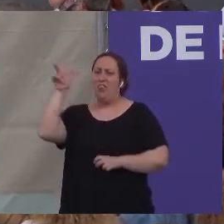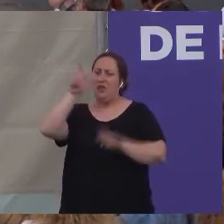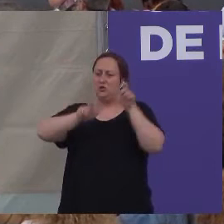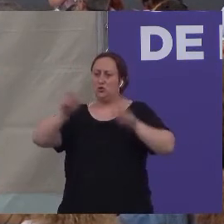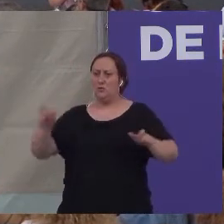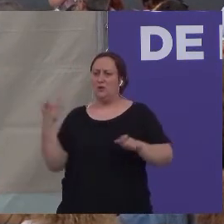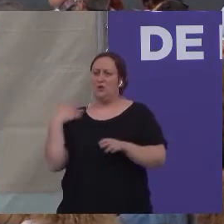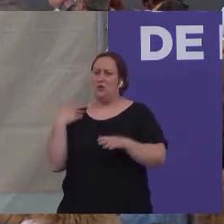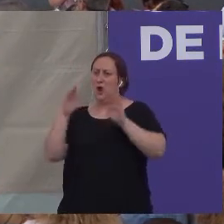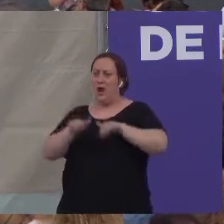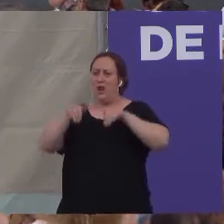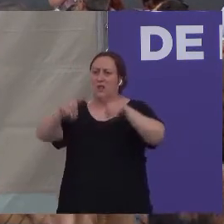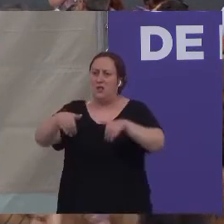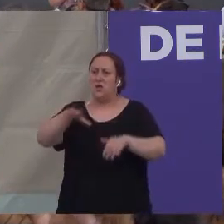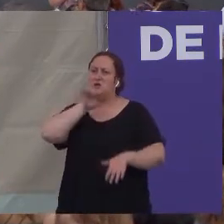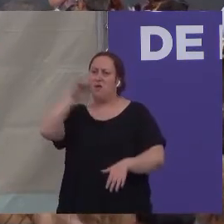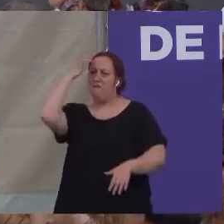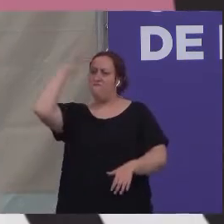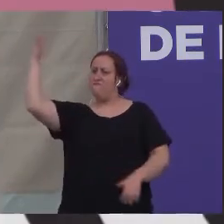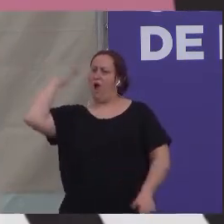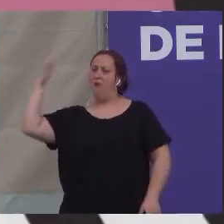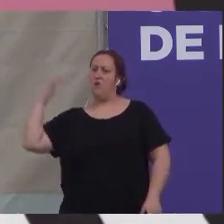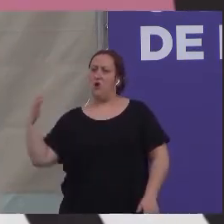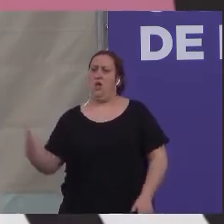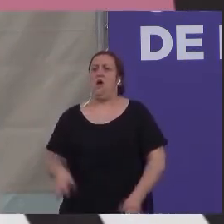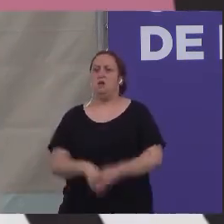candidata a secretaria general, Fabiola Meco.